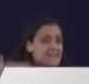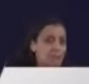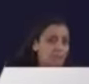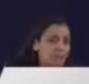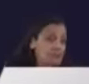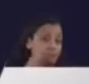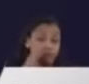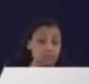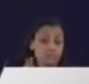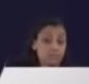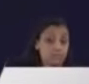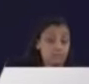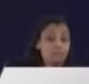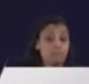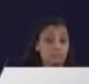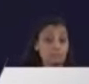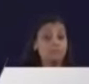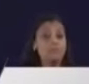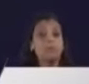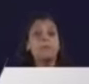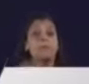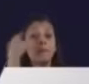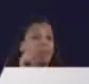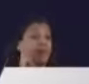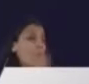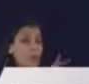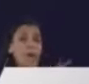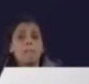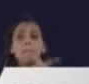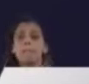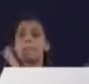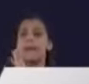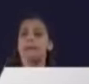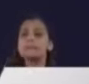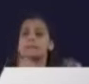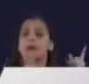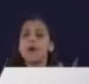en este caso ser aparentemente el despacho del presidente de la Nación.